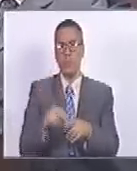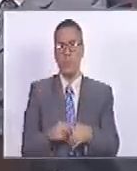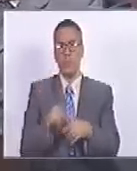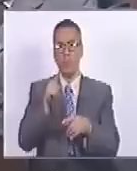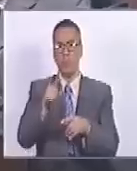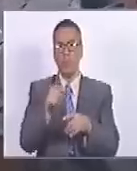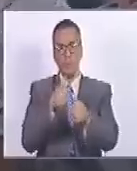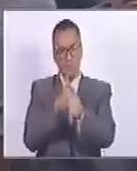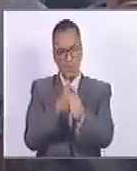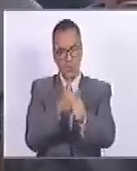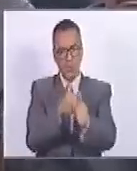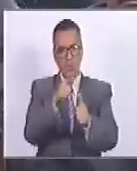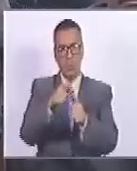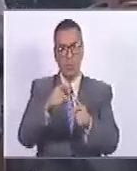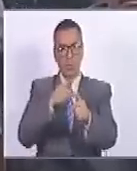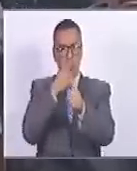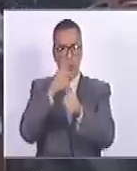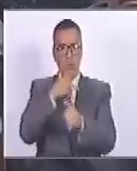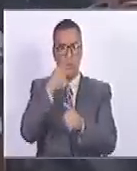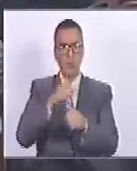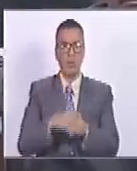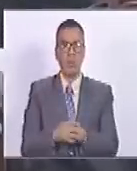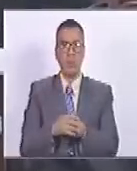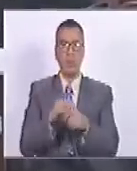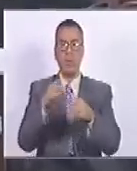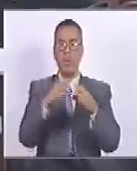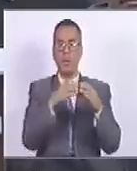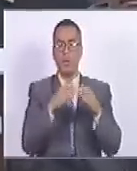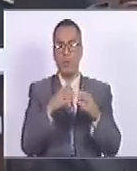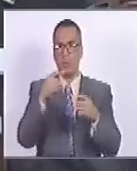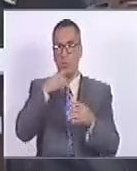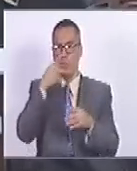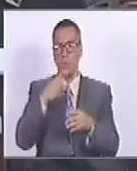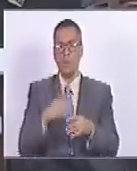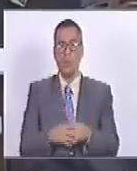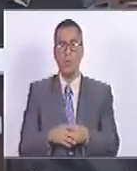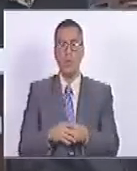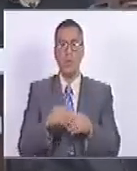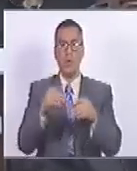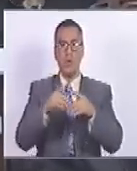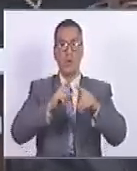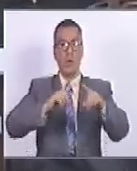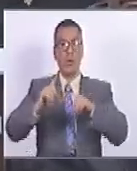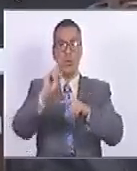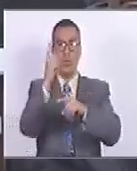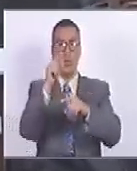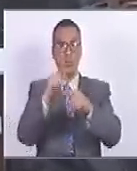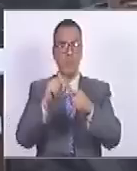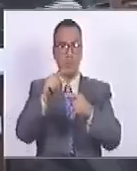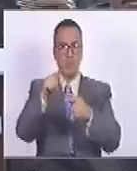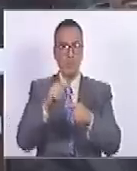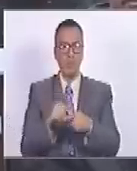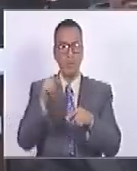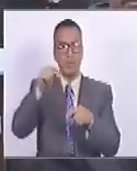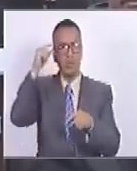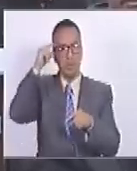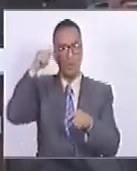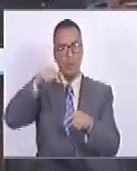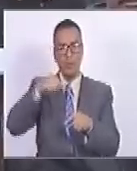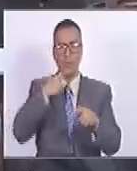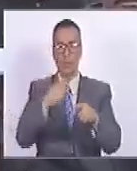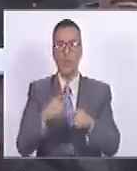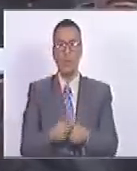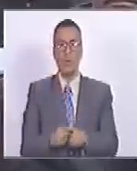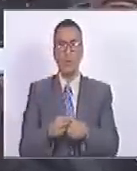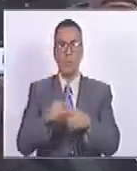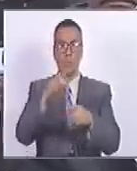una persecución político, partidista o de un dirigente en particular. Hoy estamos hablando del